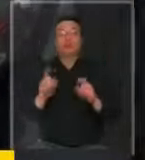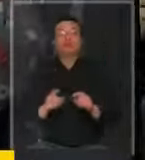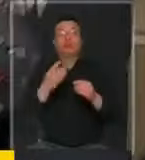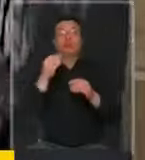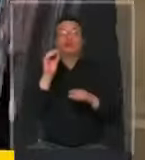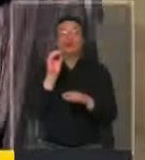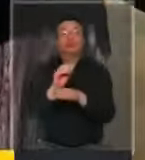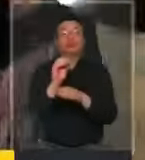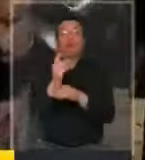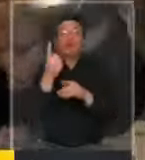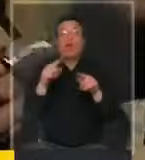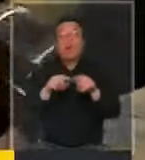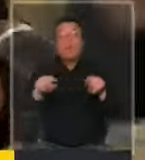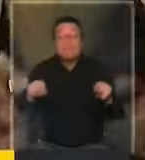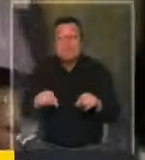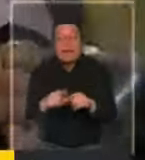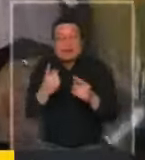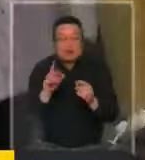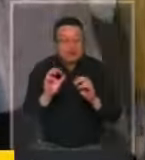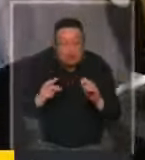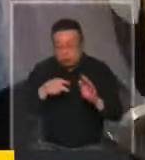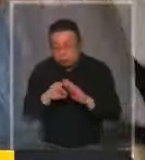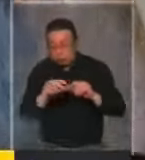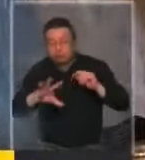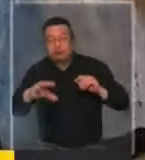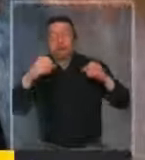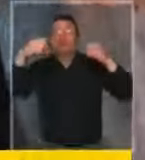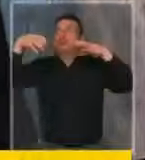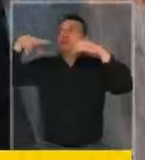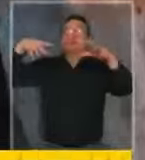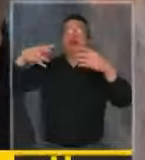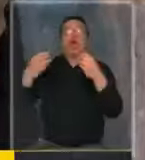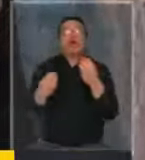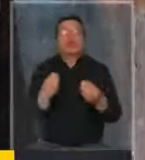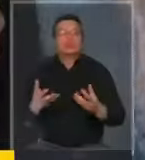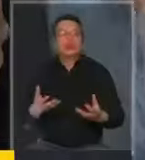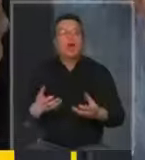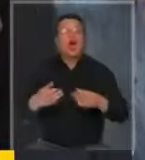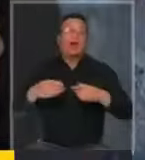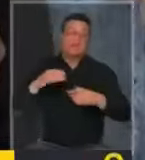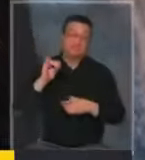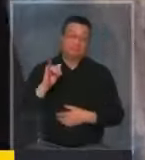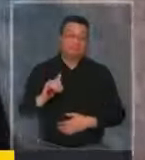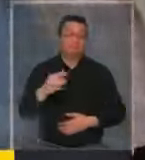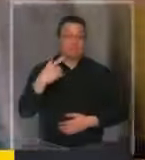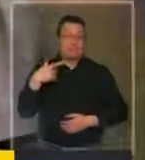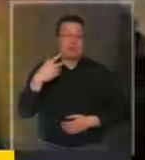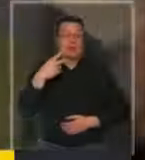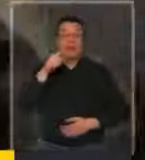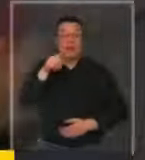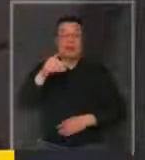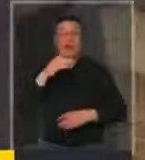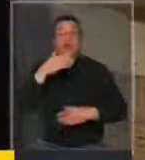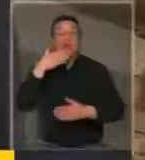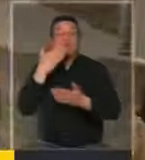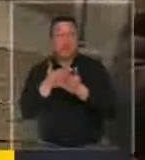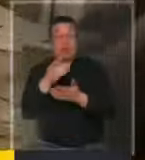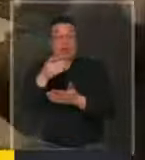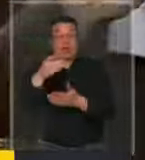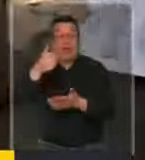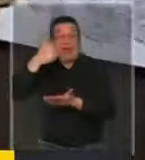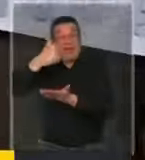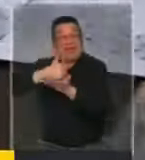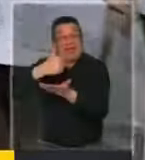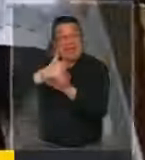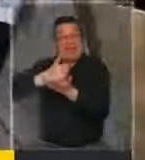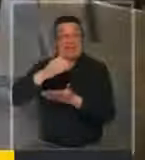una pieza, para que ya tengan algún tipo de iluminación. Tenemos incluso un ambiente cuando llega la alcaldesa de Vitacura hasta este lugar